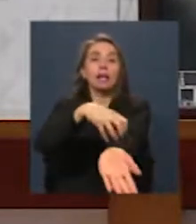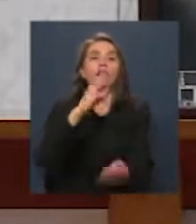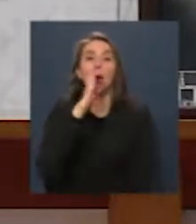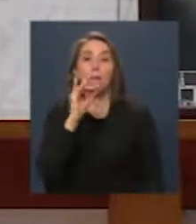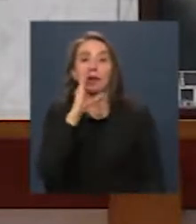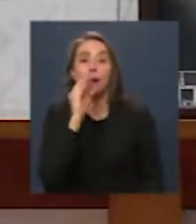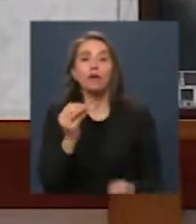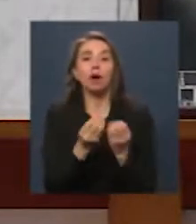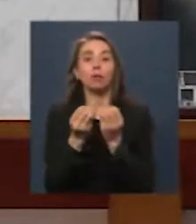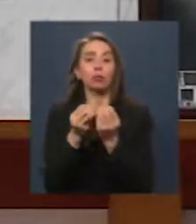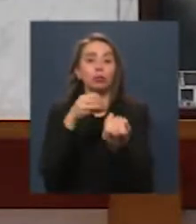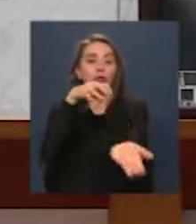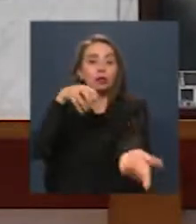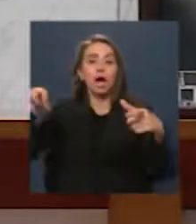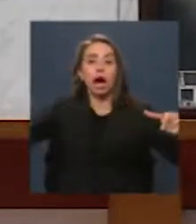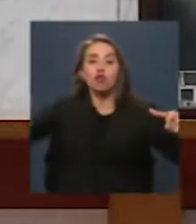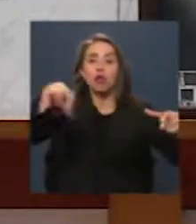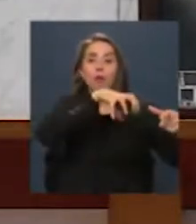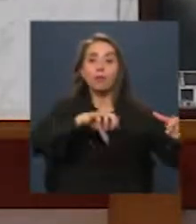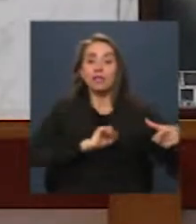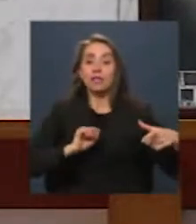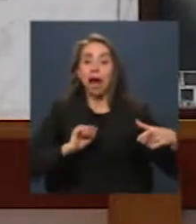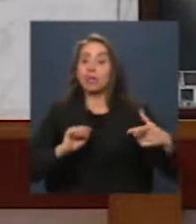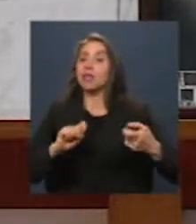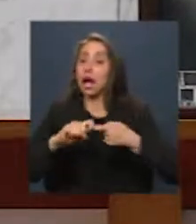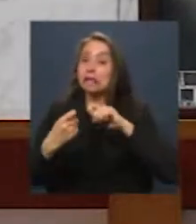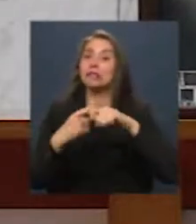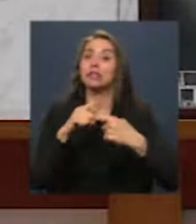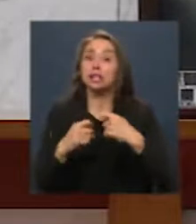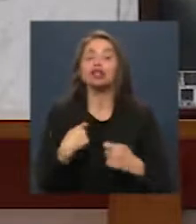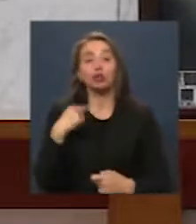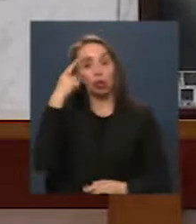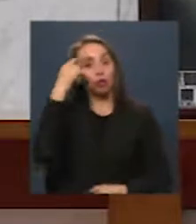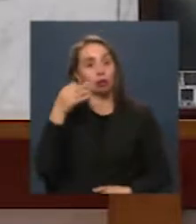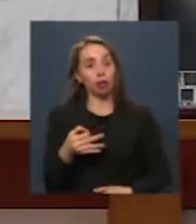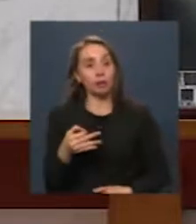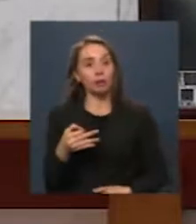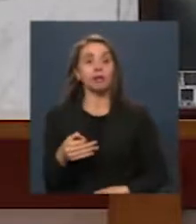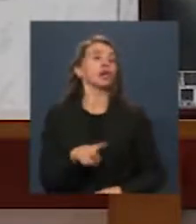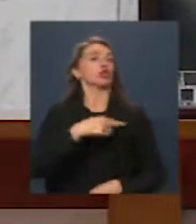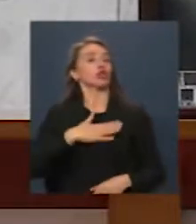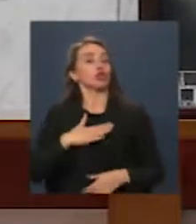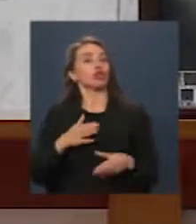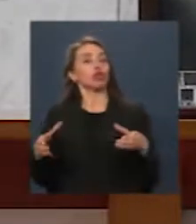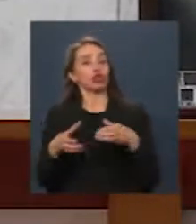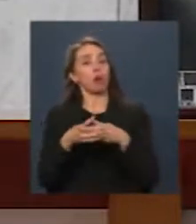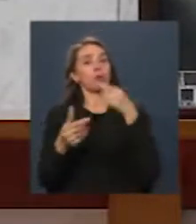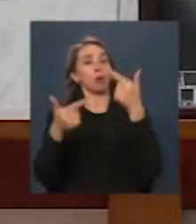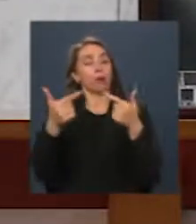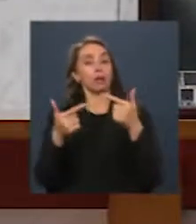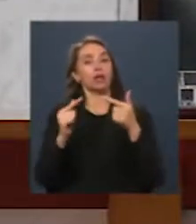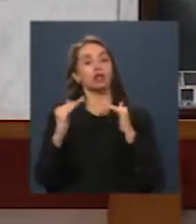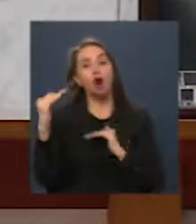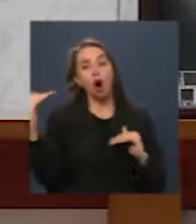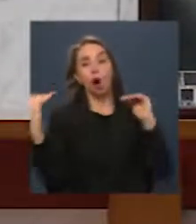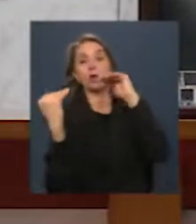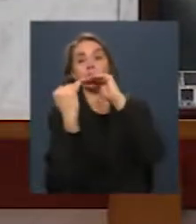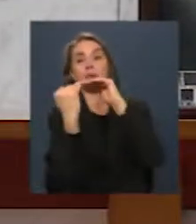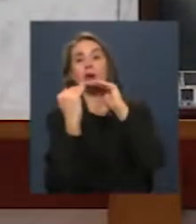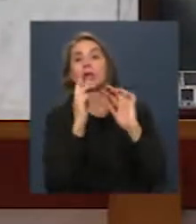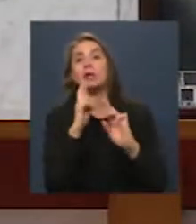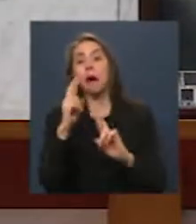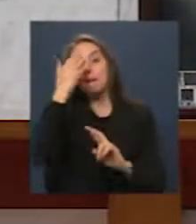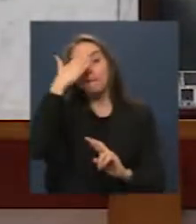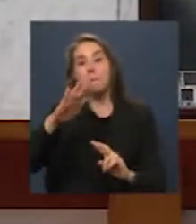muchas zonas de Santiago. Estoy convencido que como clase política no hemos estado a la altura de solucionar el mal llamado